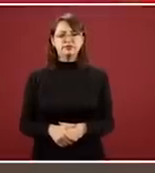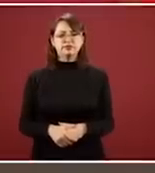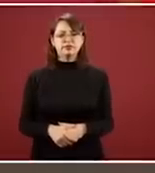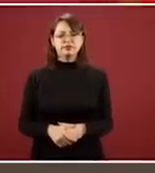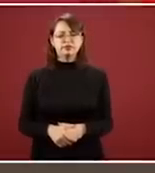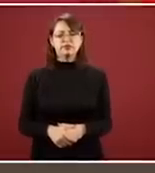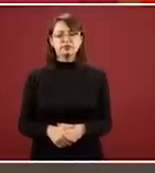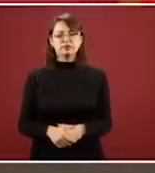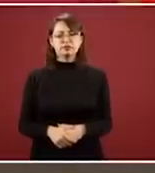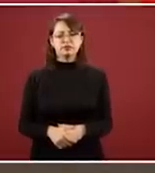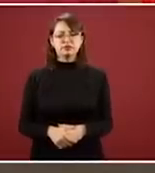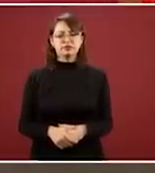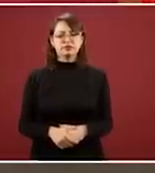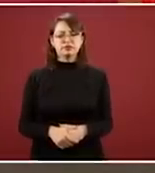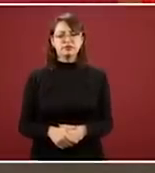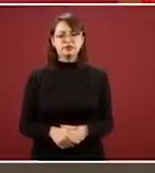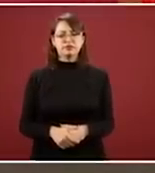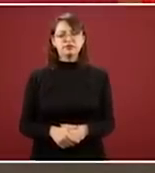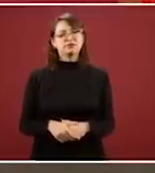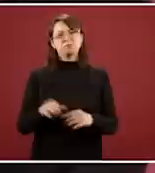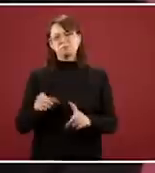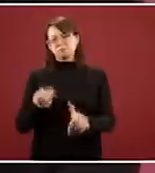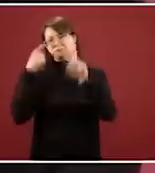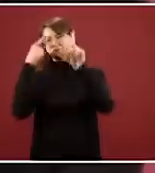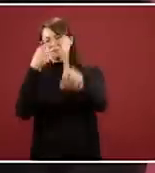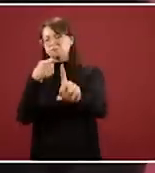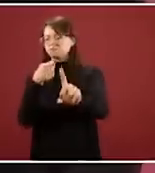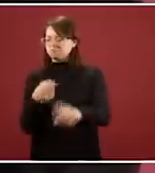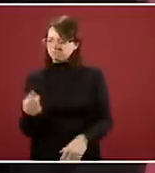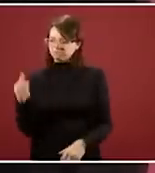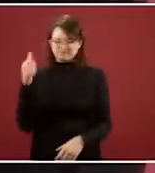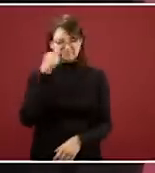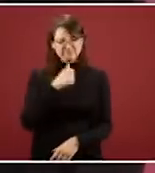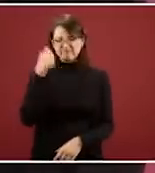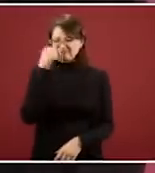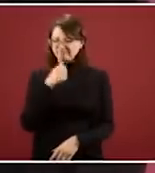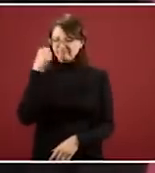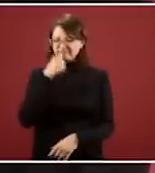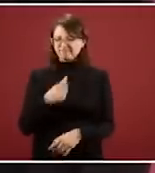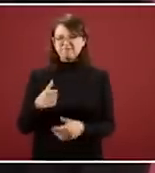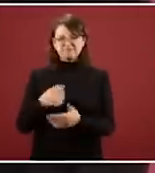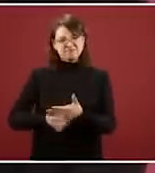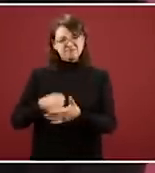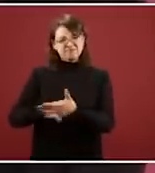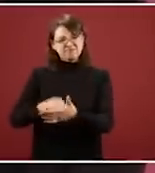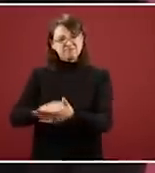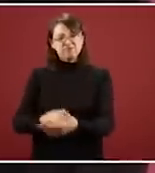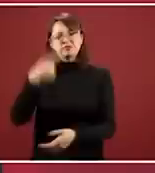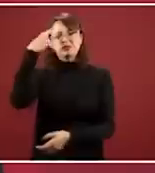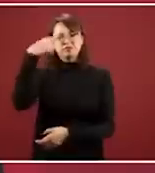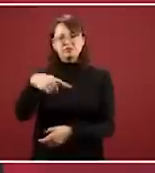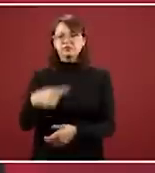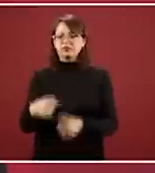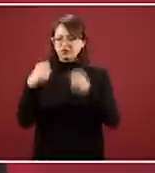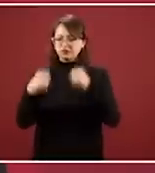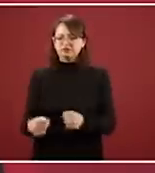Vamos a seguir con ese propósito, garantizando el derecho al trabajo, el derecho a la